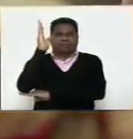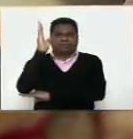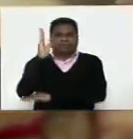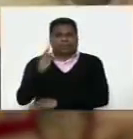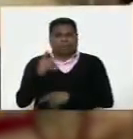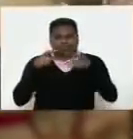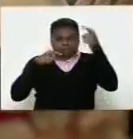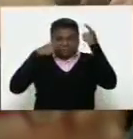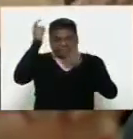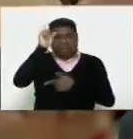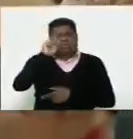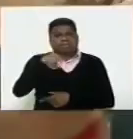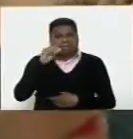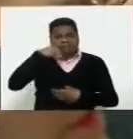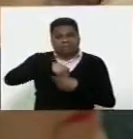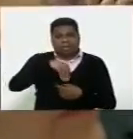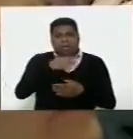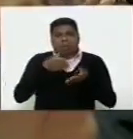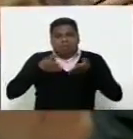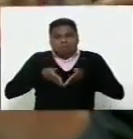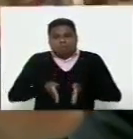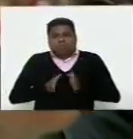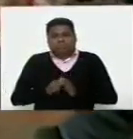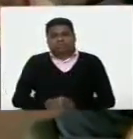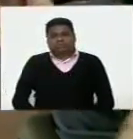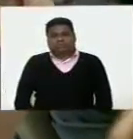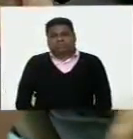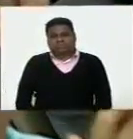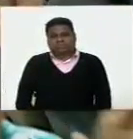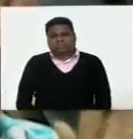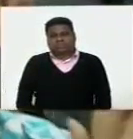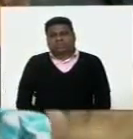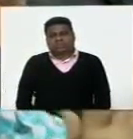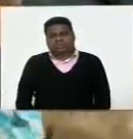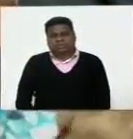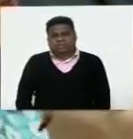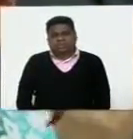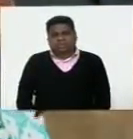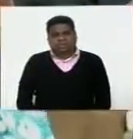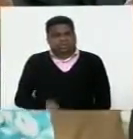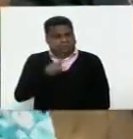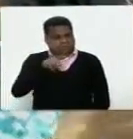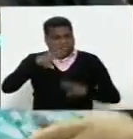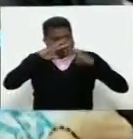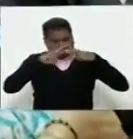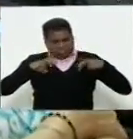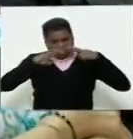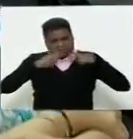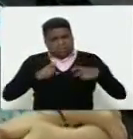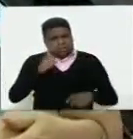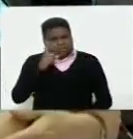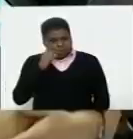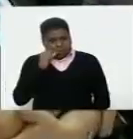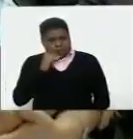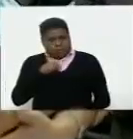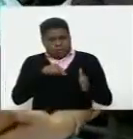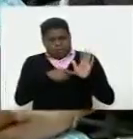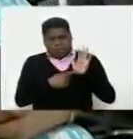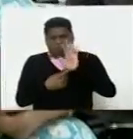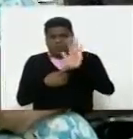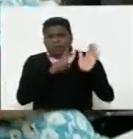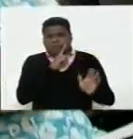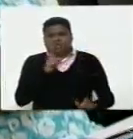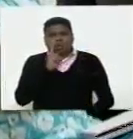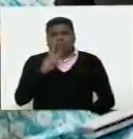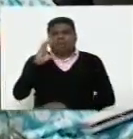continúan siendo reconocidas con Nicolás Maduro. Pero en esa investigación del señor Claudio Becerro